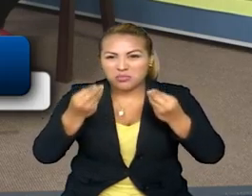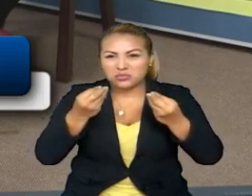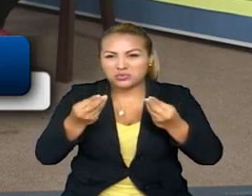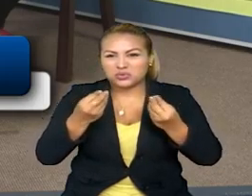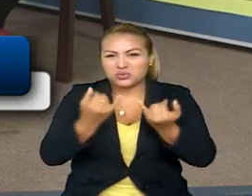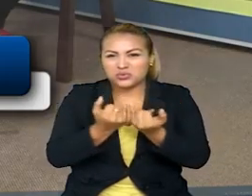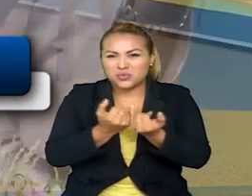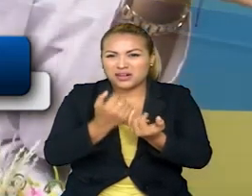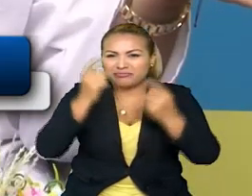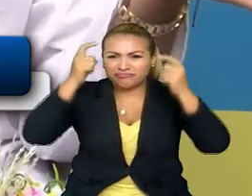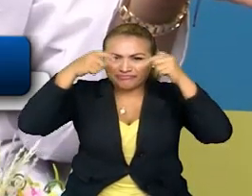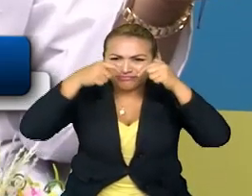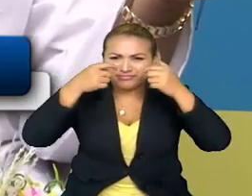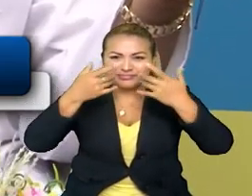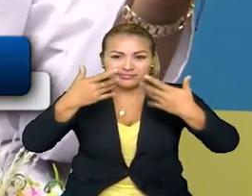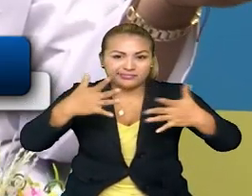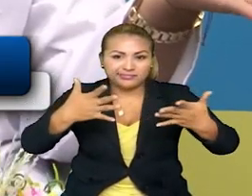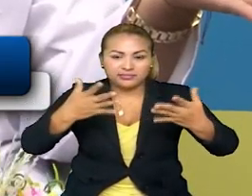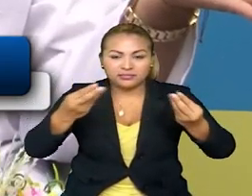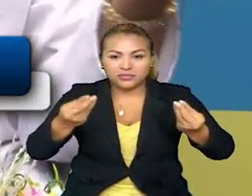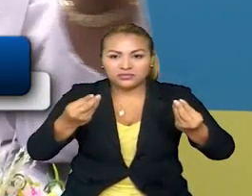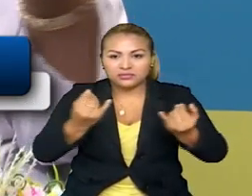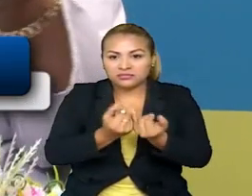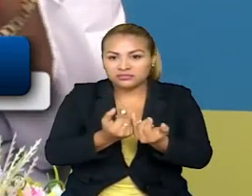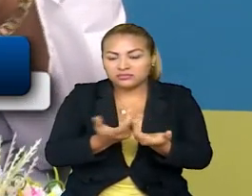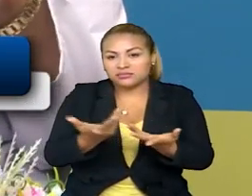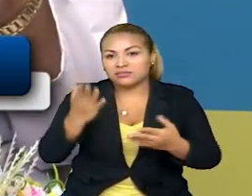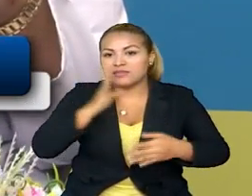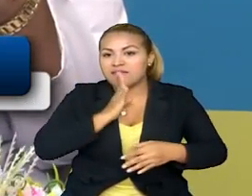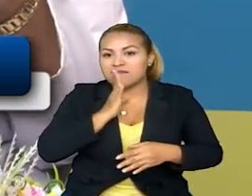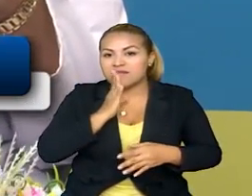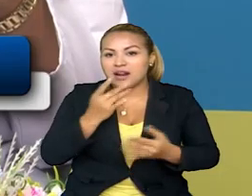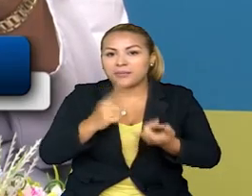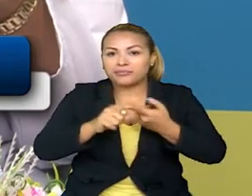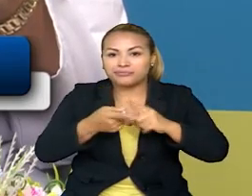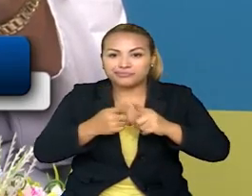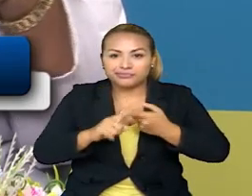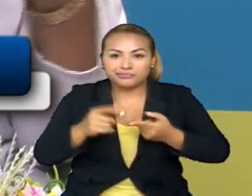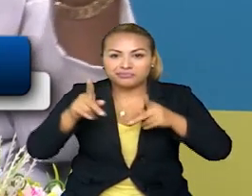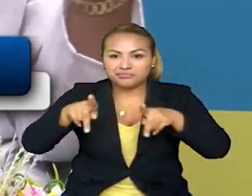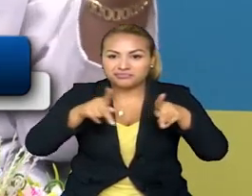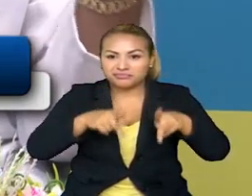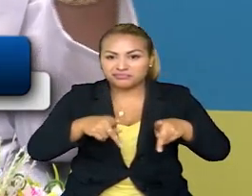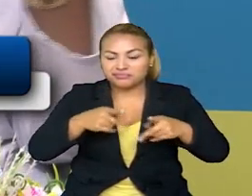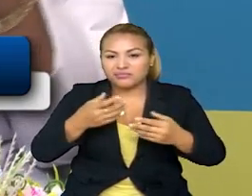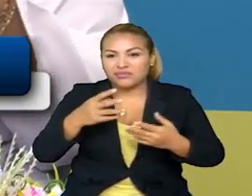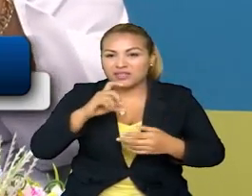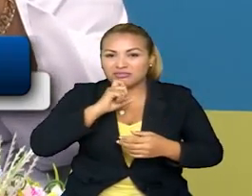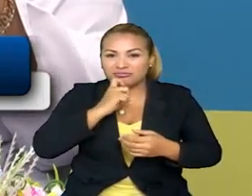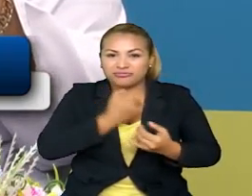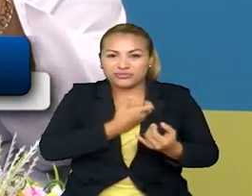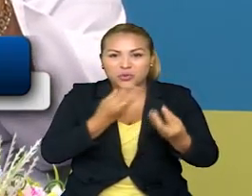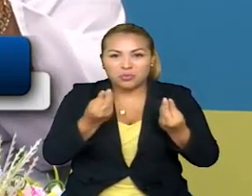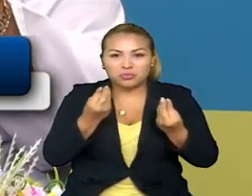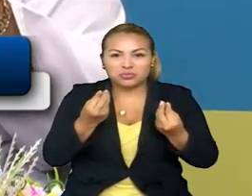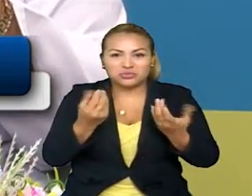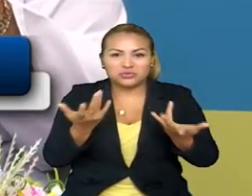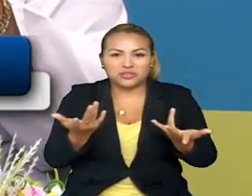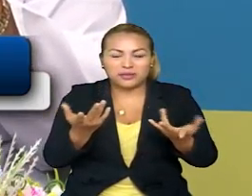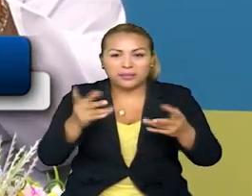relaciones perdón de amoríos también tenemos las relaciones de amistad es tóxica eso viene a afectar nuestra